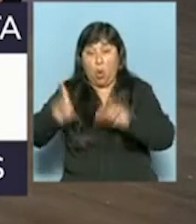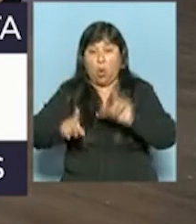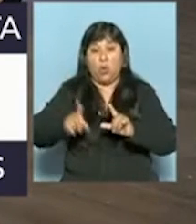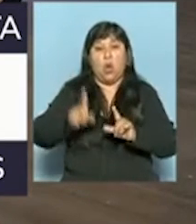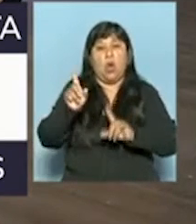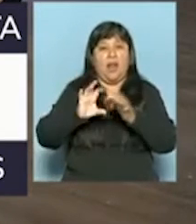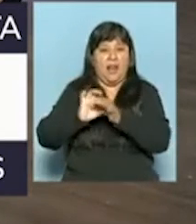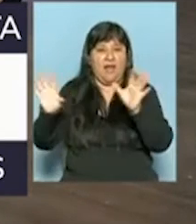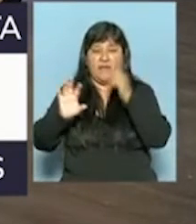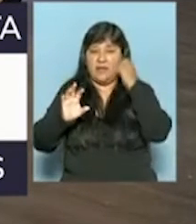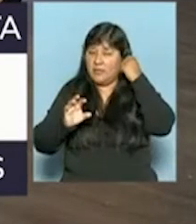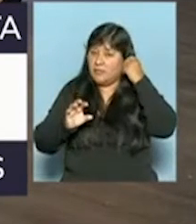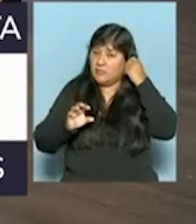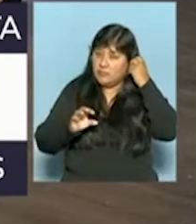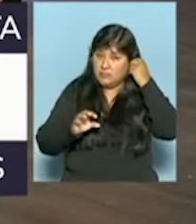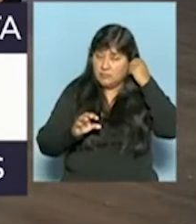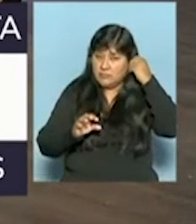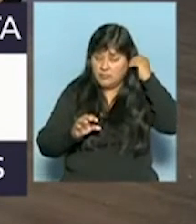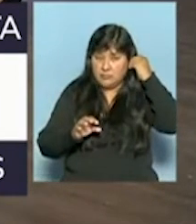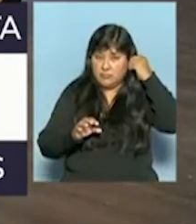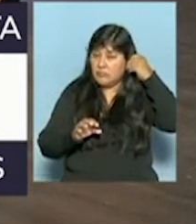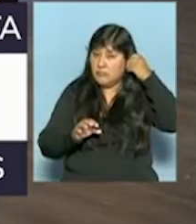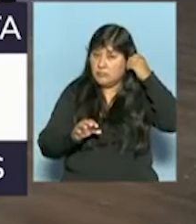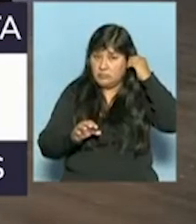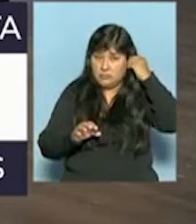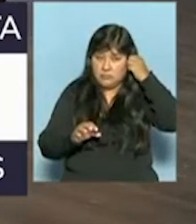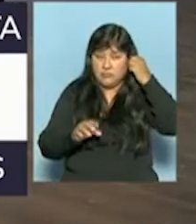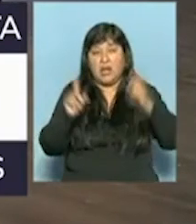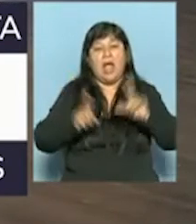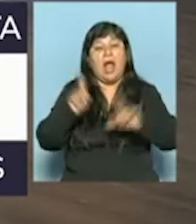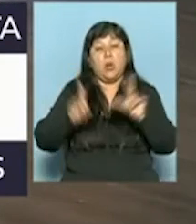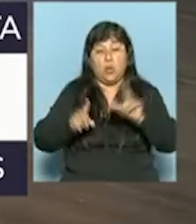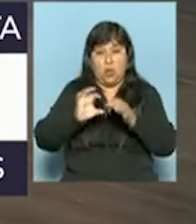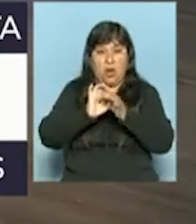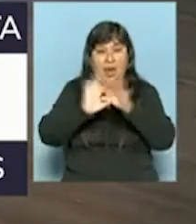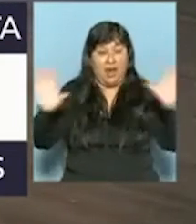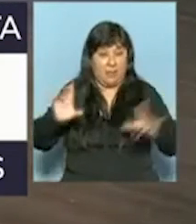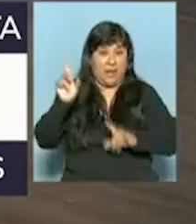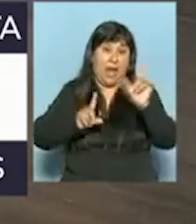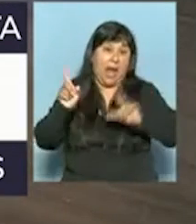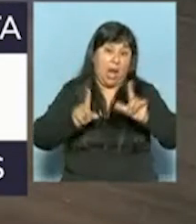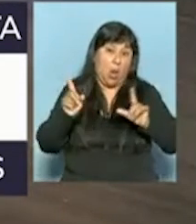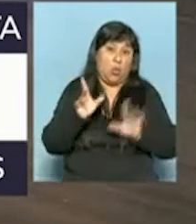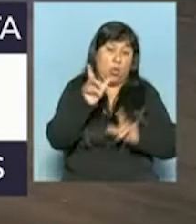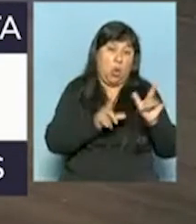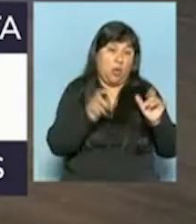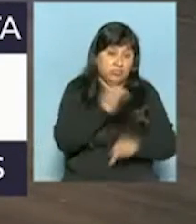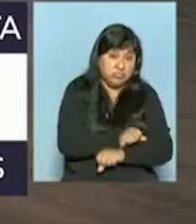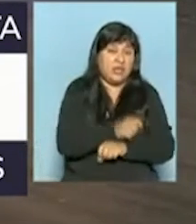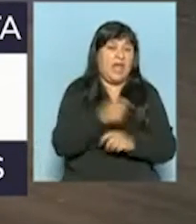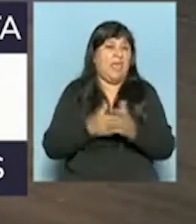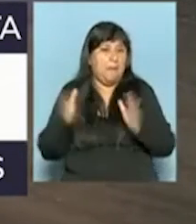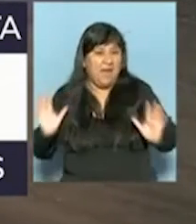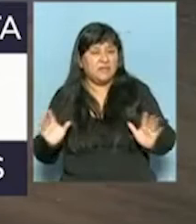producto de que nada tengan que ver con este hecho, y otros quizás también puedan quedar detenidos. Bueno, todo forma parte de una